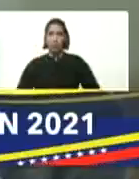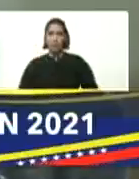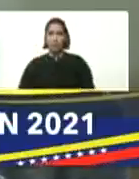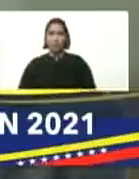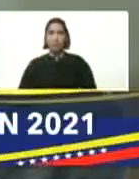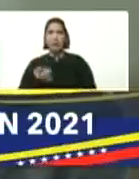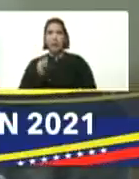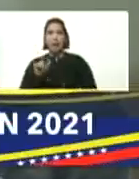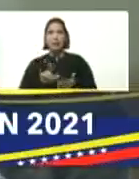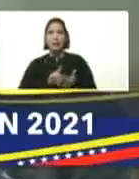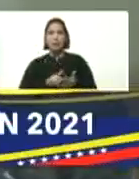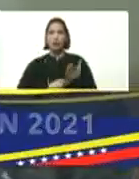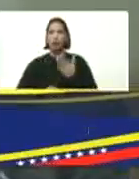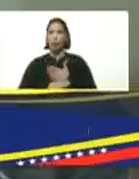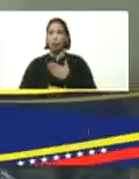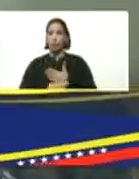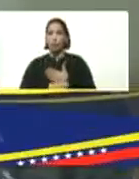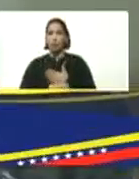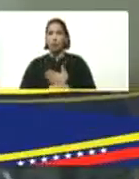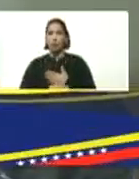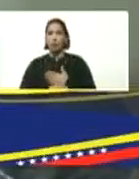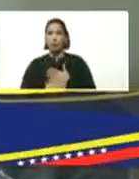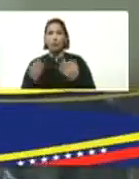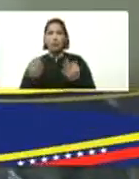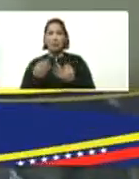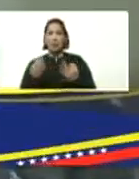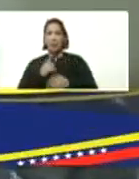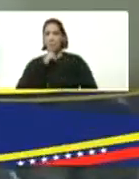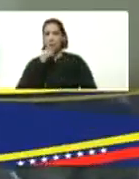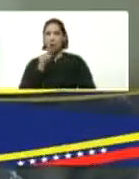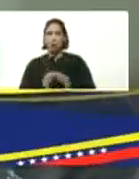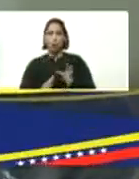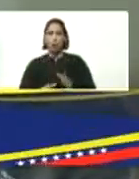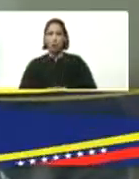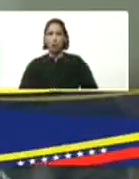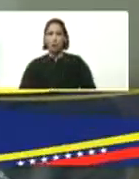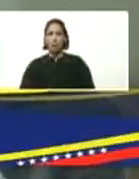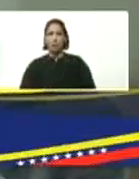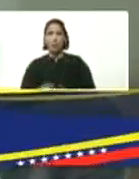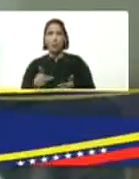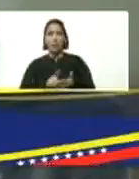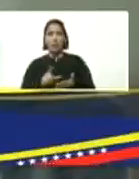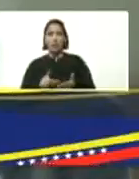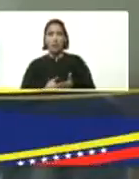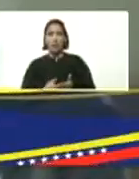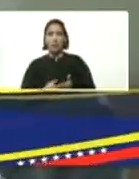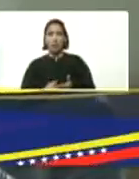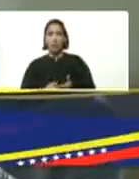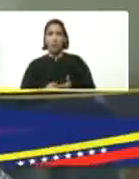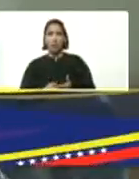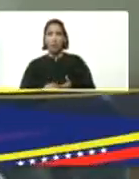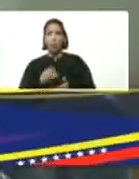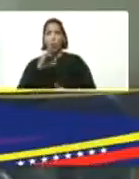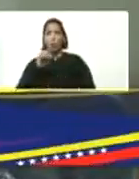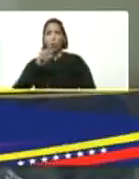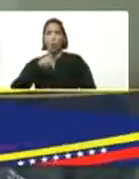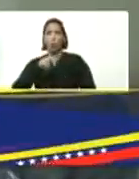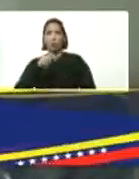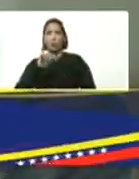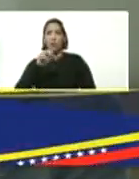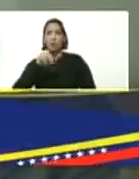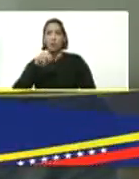un libro que todavía, pues yo siempre tengo mala suerte para esas cosas, un libro que es El Continente Prodigioso, que es una